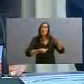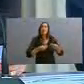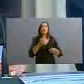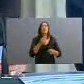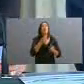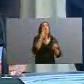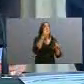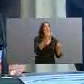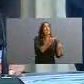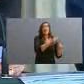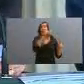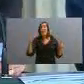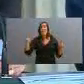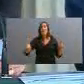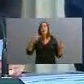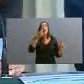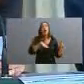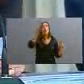del 2003 a la fecha en un